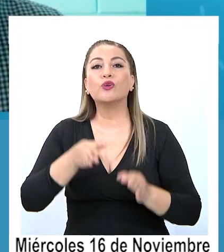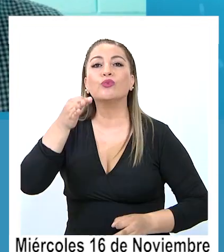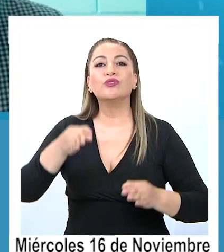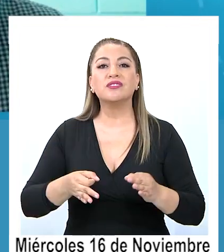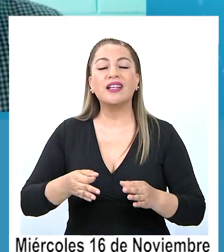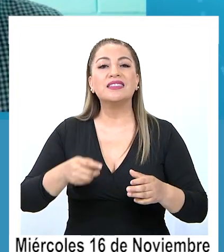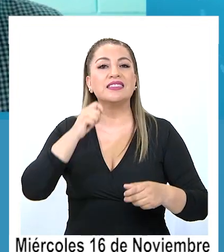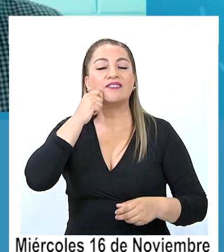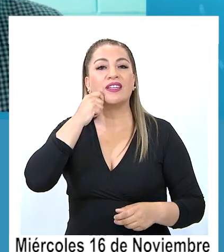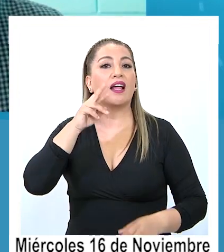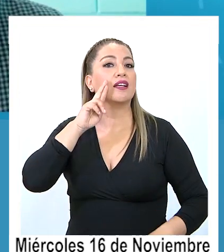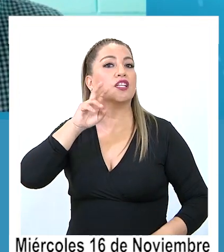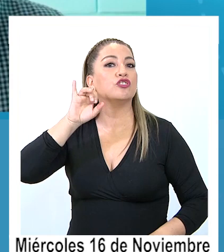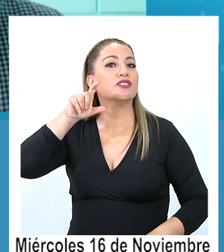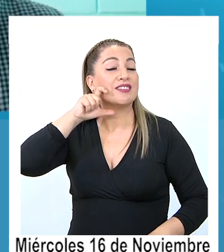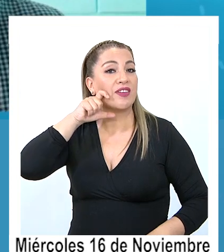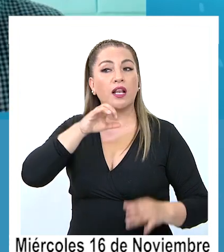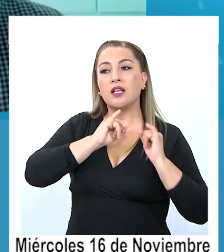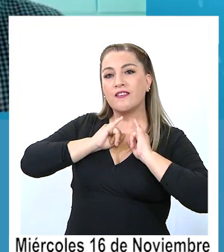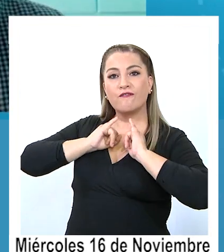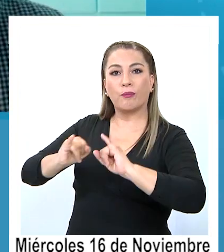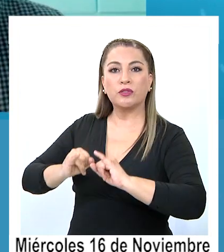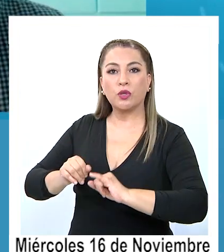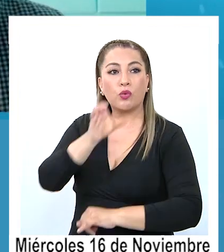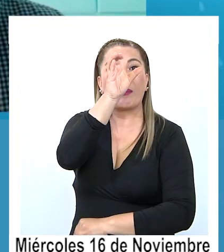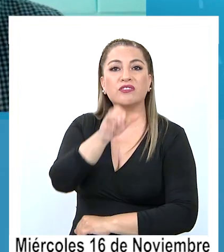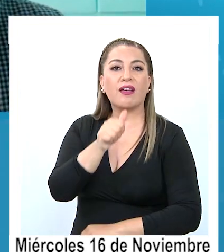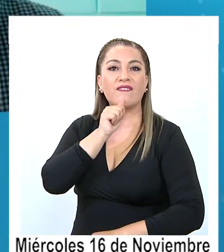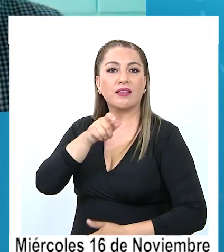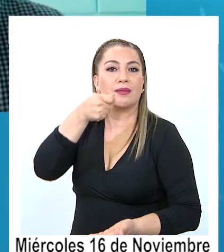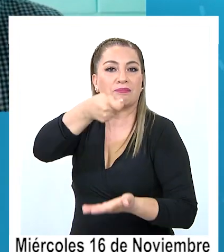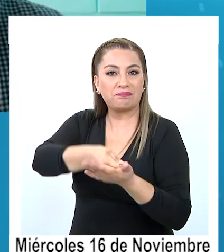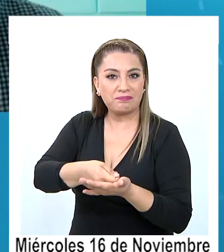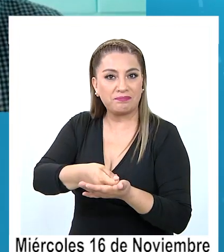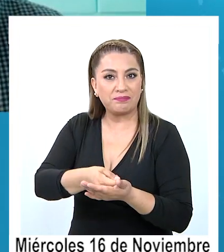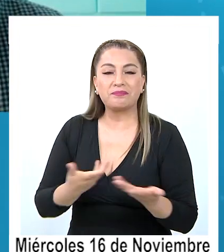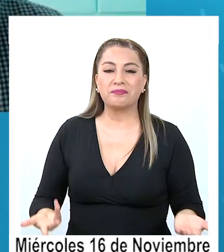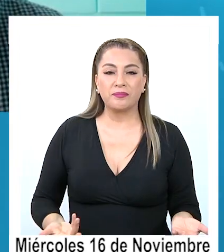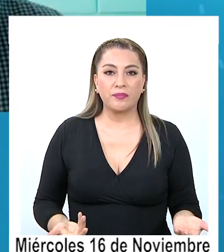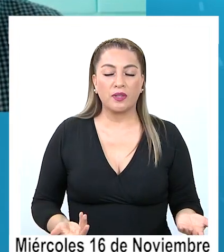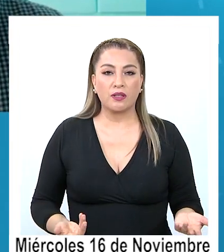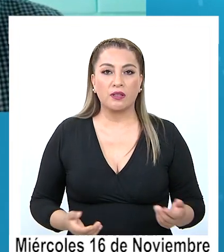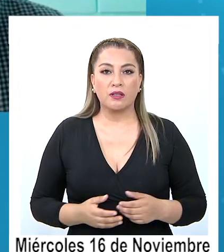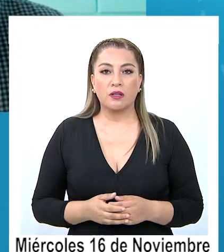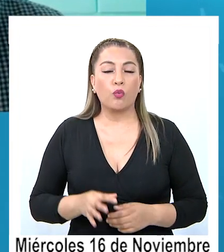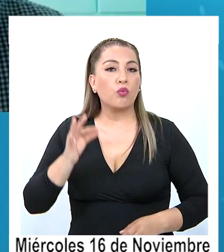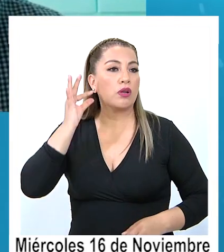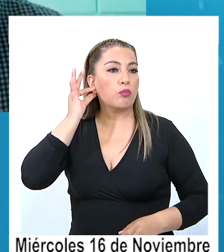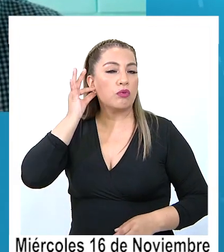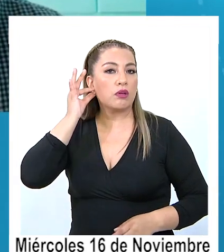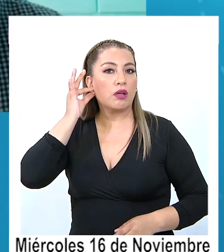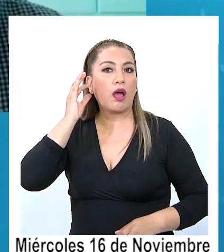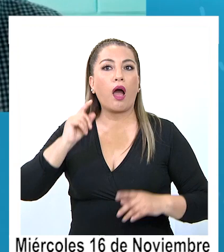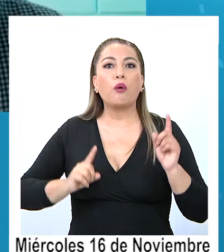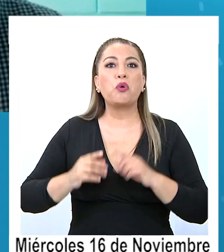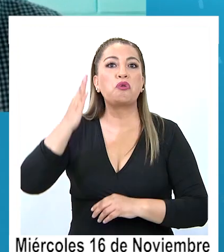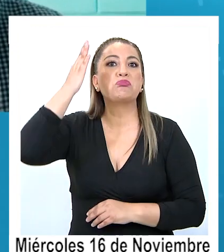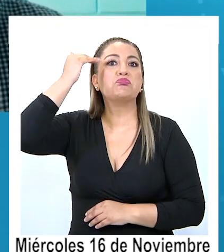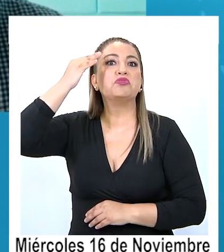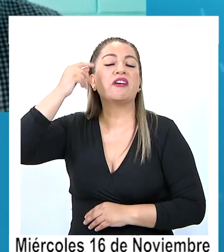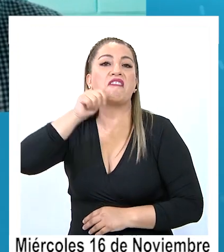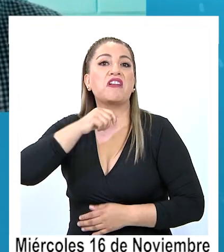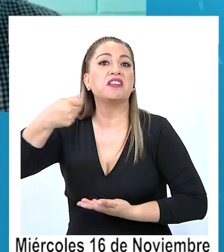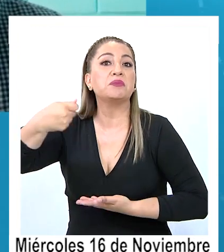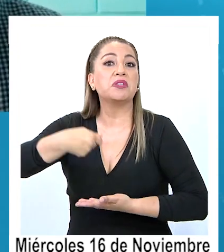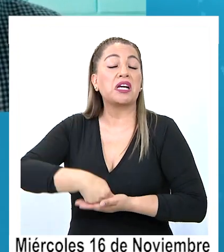a informar al registro civil que esa persona no ha pagado. Y por lo tanto, de hecho, puede ser que la demandante ni siquiera se entere que el deudor